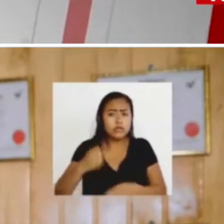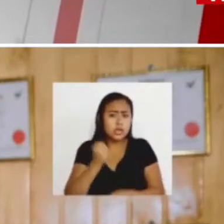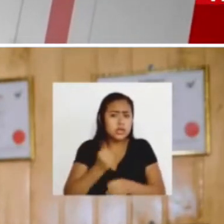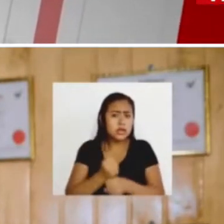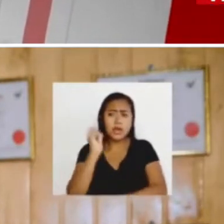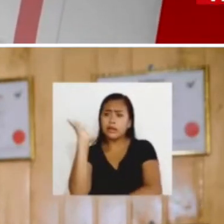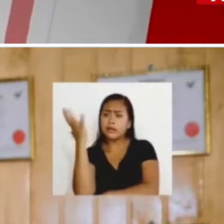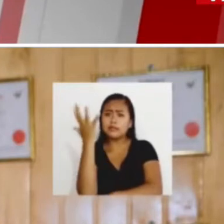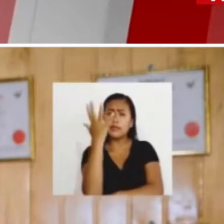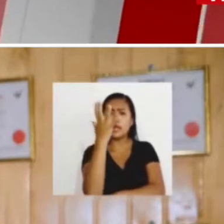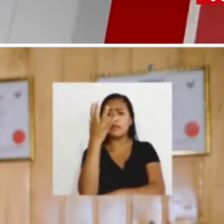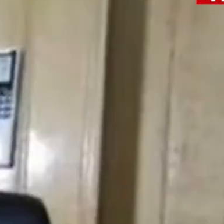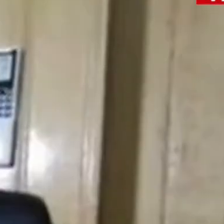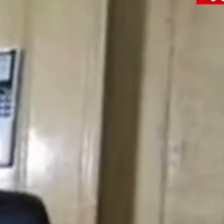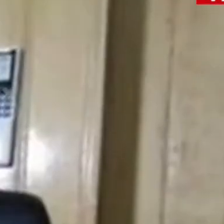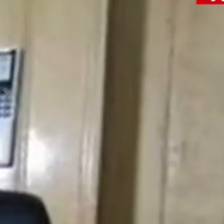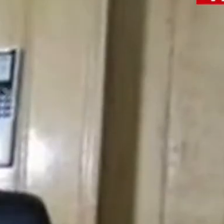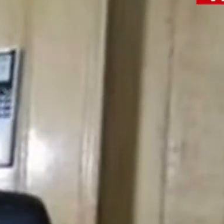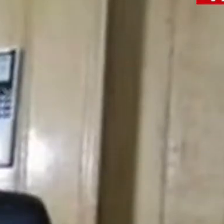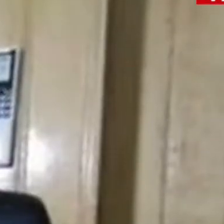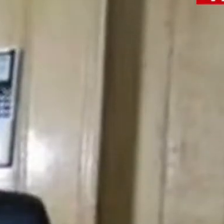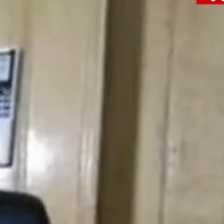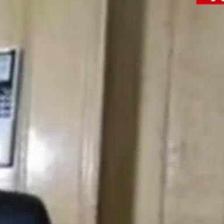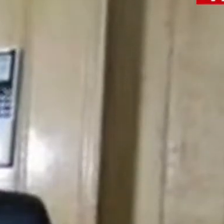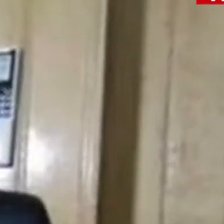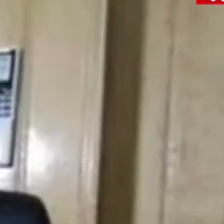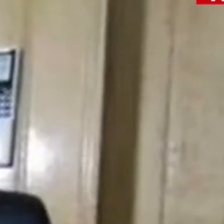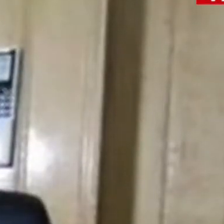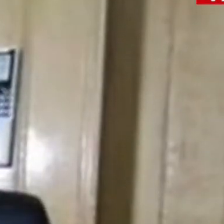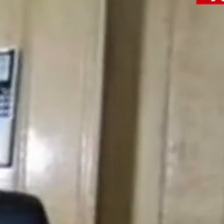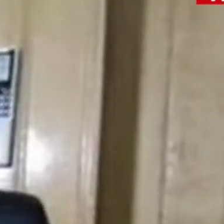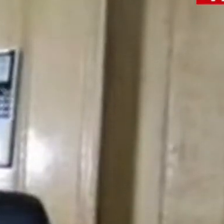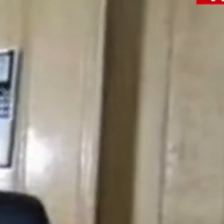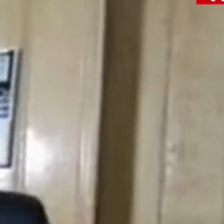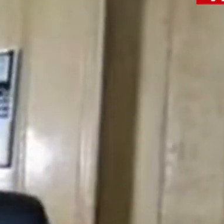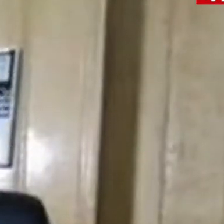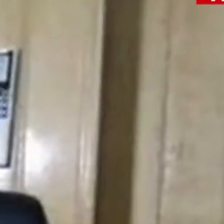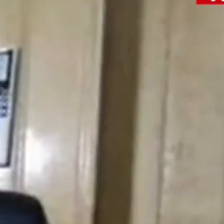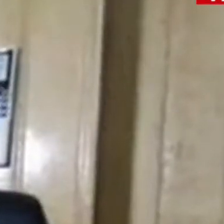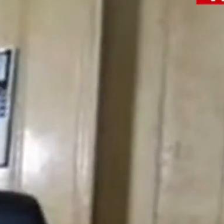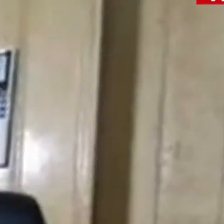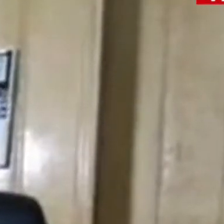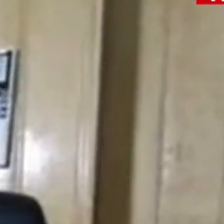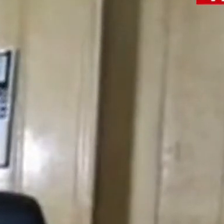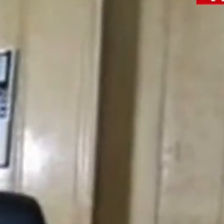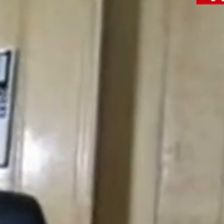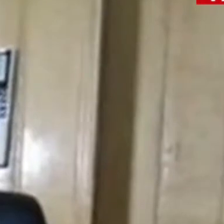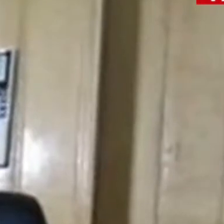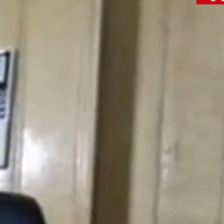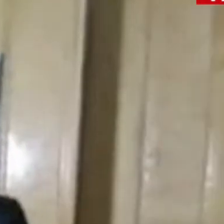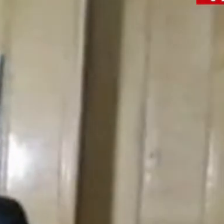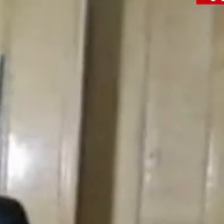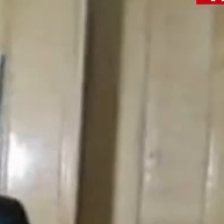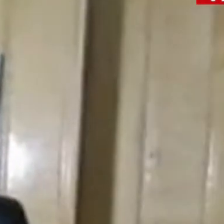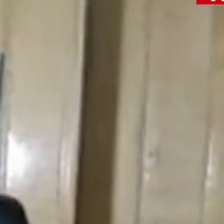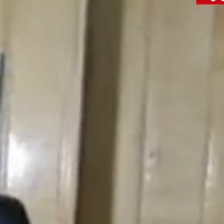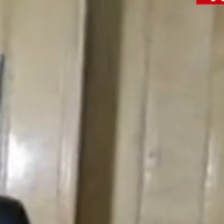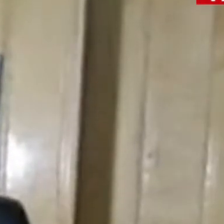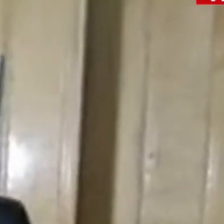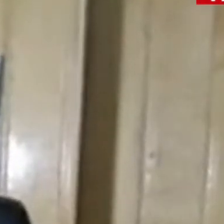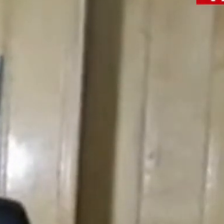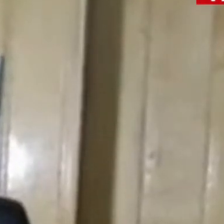Y realmente esto, Hugo, se va a solucionar cuando, si tenemos la suerte en el Congreso, con el trabajo que nosotros podamos realizar en el Congreso. No hay otra